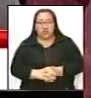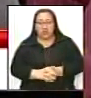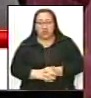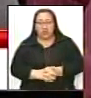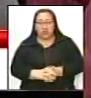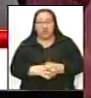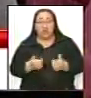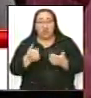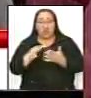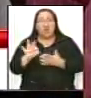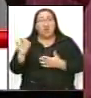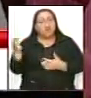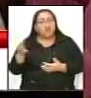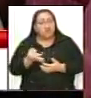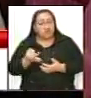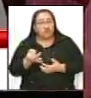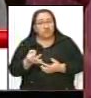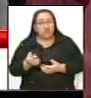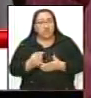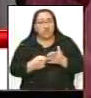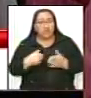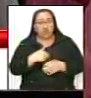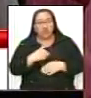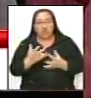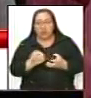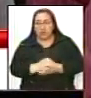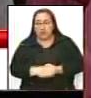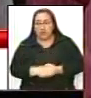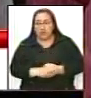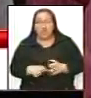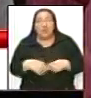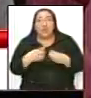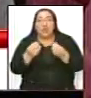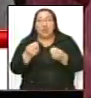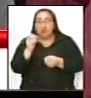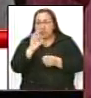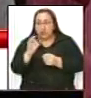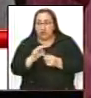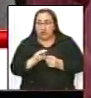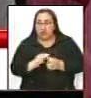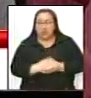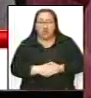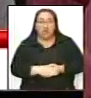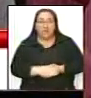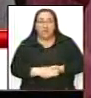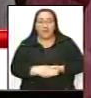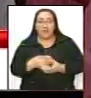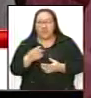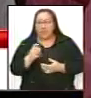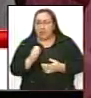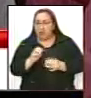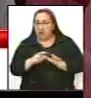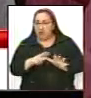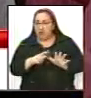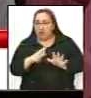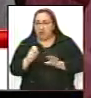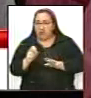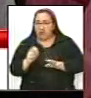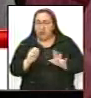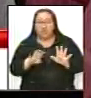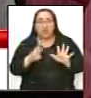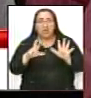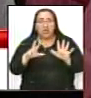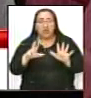de buena calidad y como la población los espera. Se le está dando un monto aproximadamente de